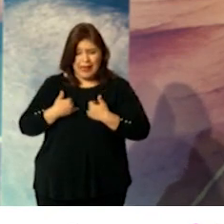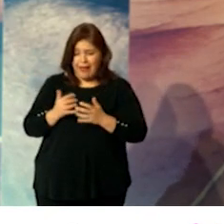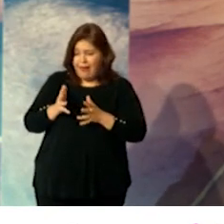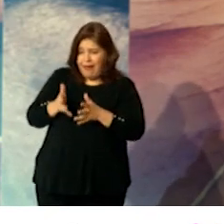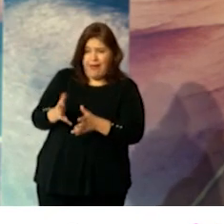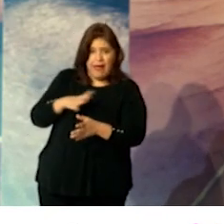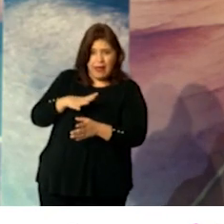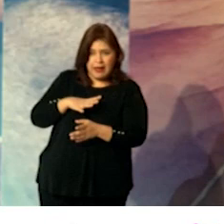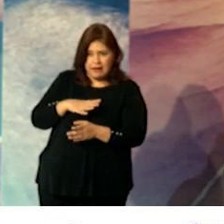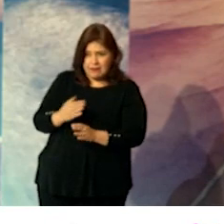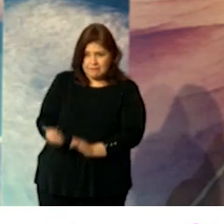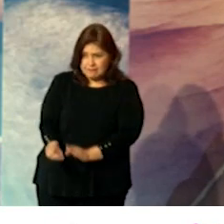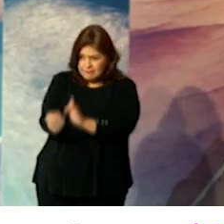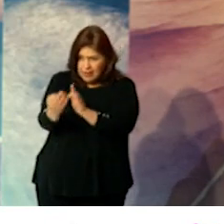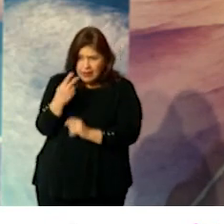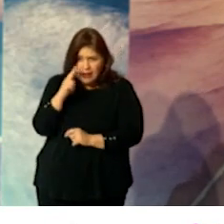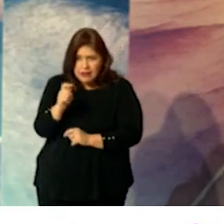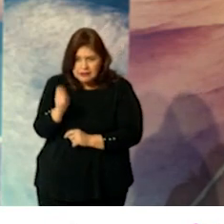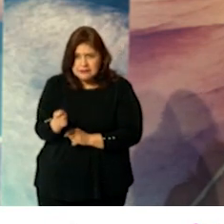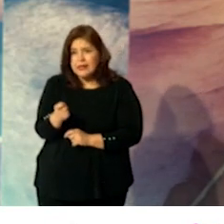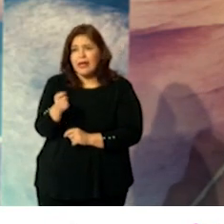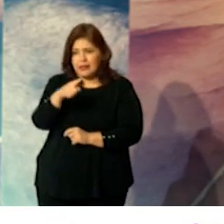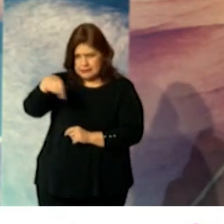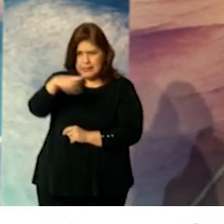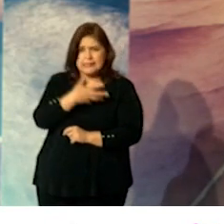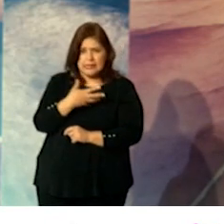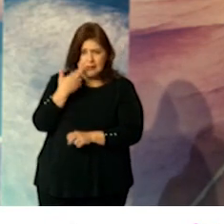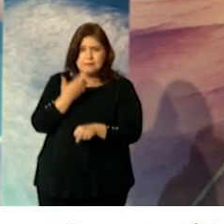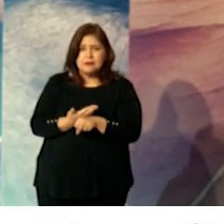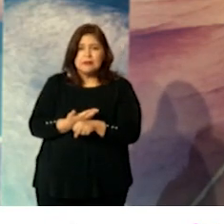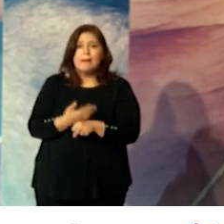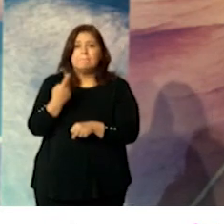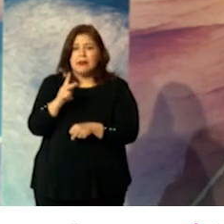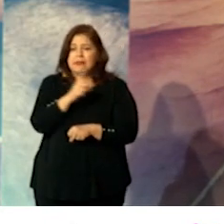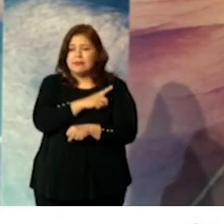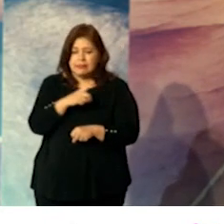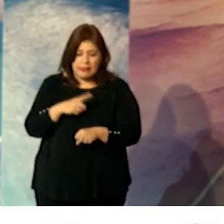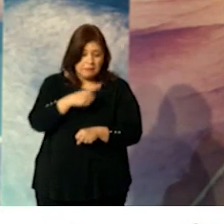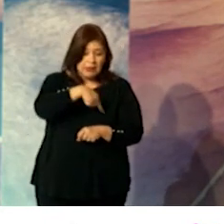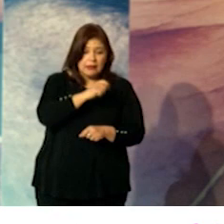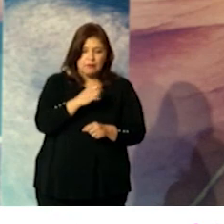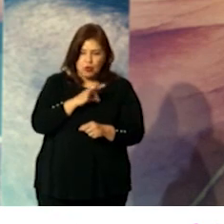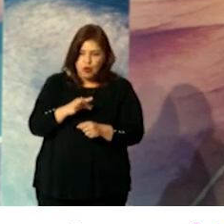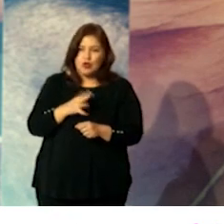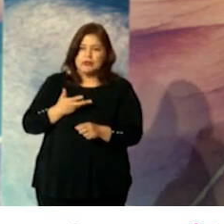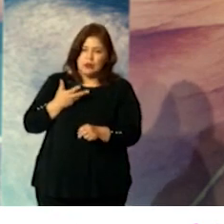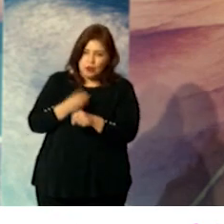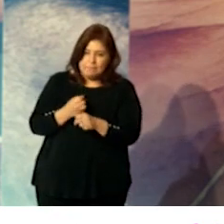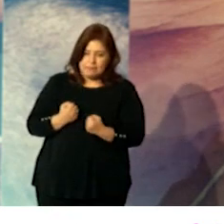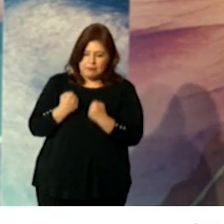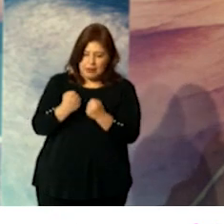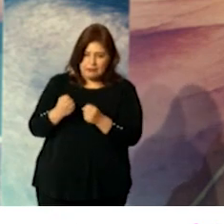a frente, ella tiene una responsabilidad, que es fortalecer el camino que tuve para que